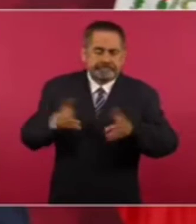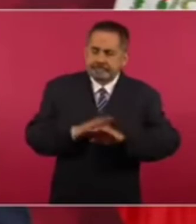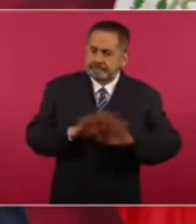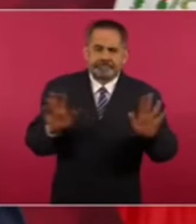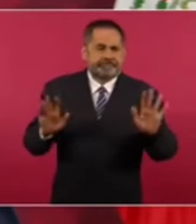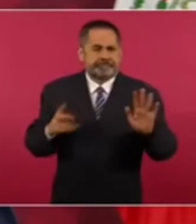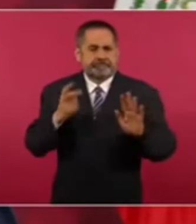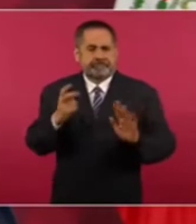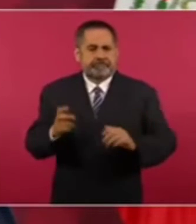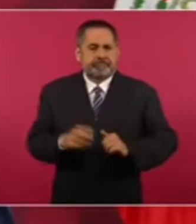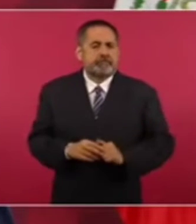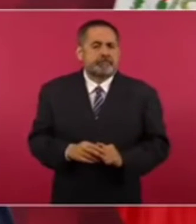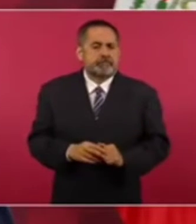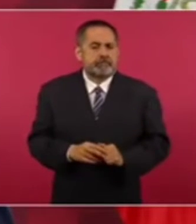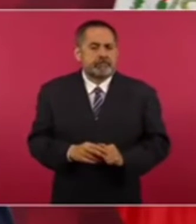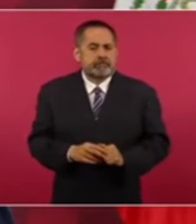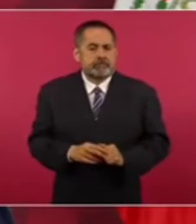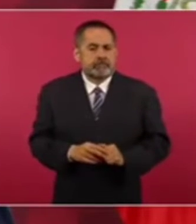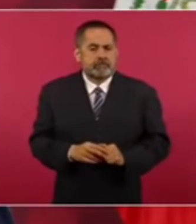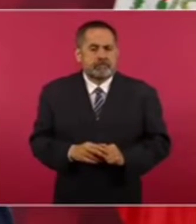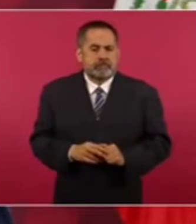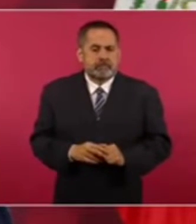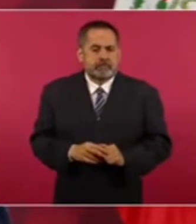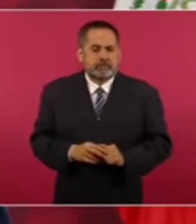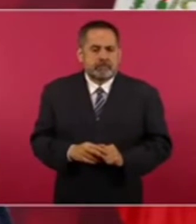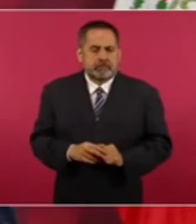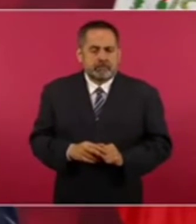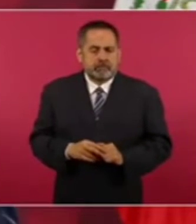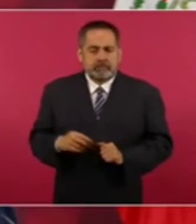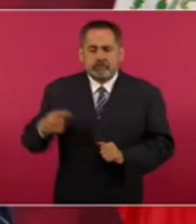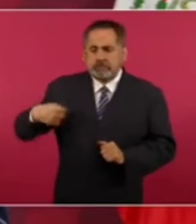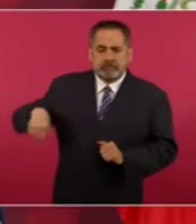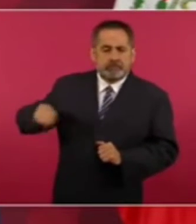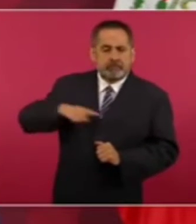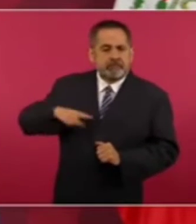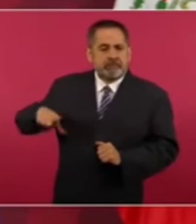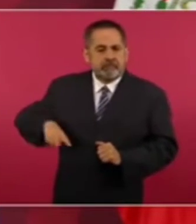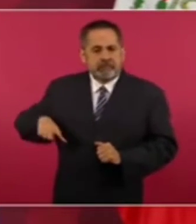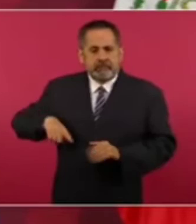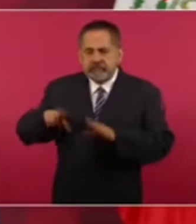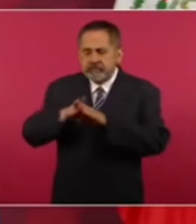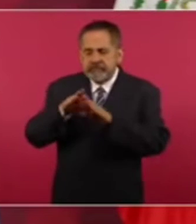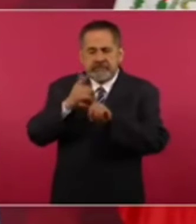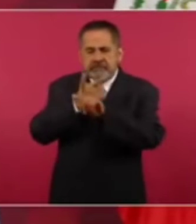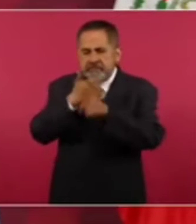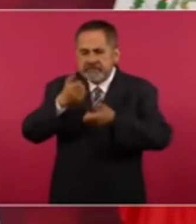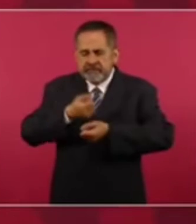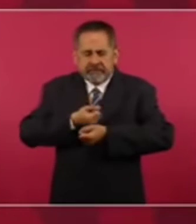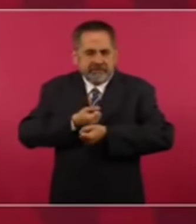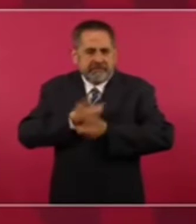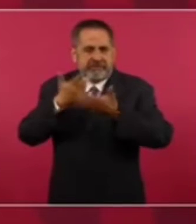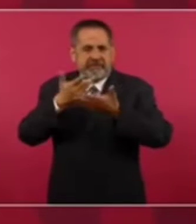que debe de expresarse con libertad,